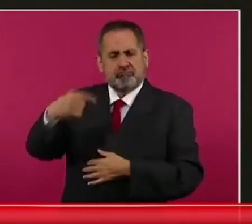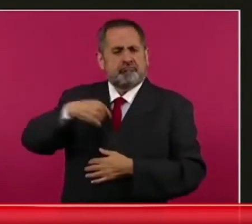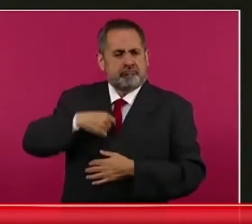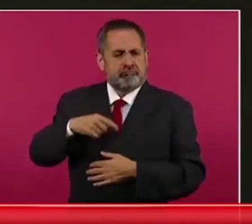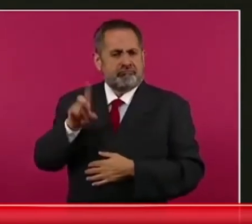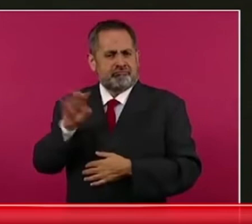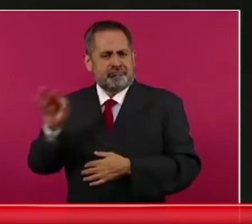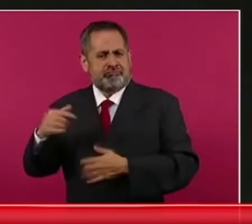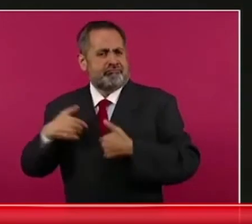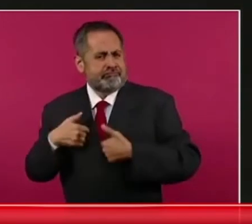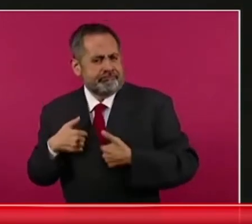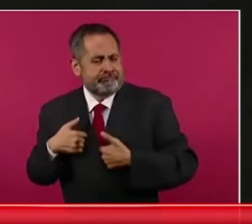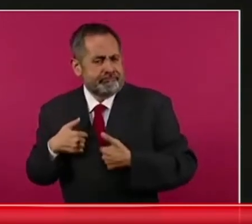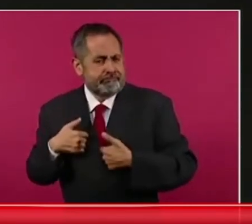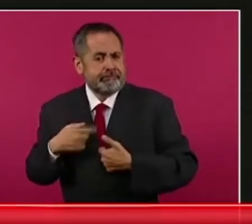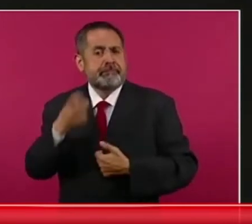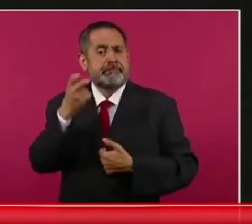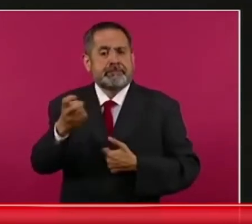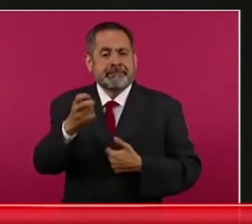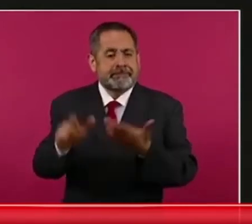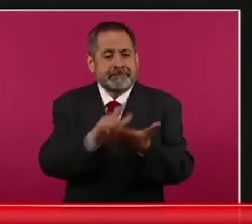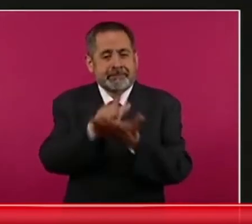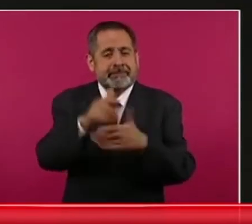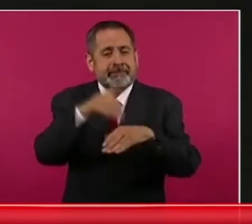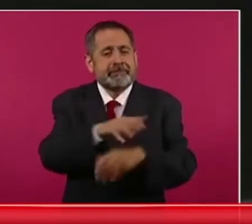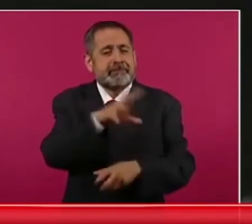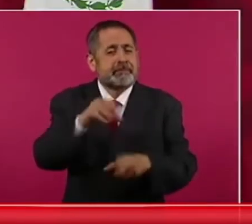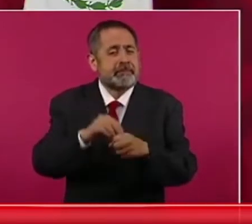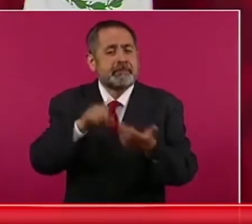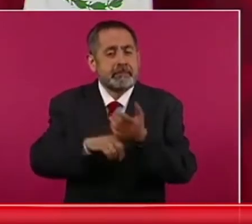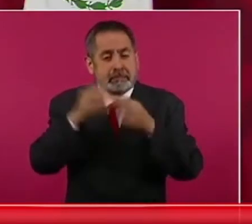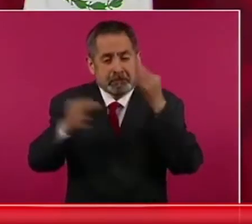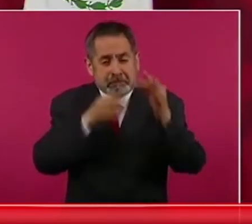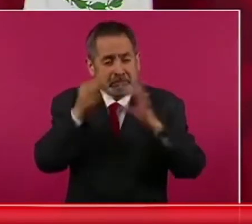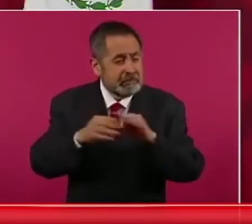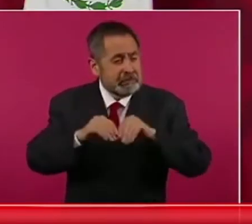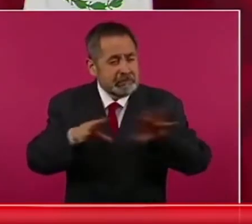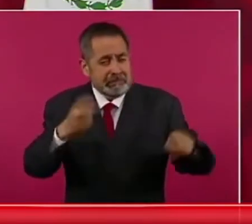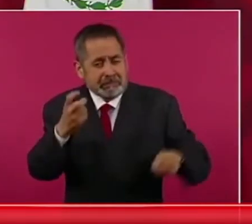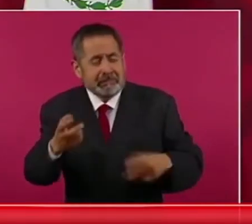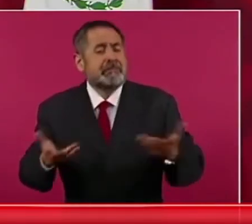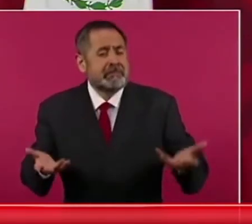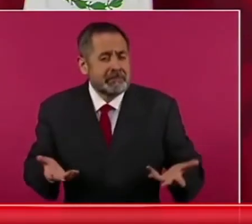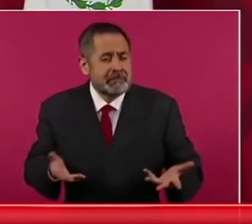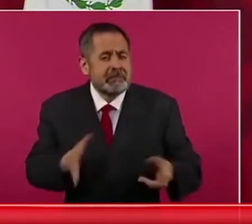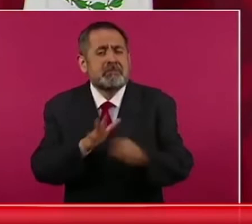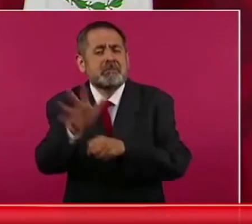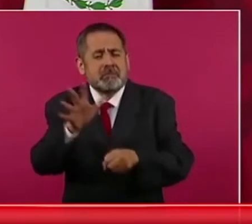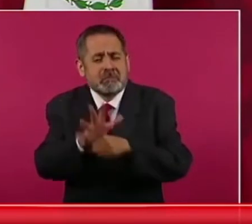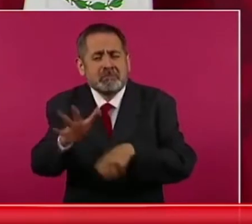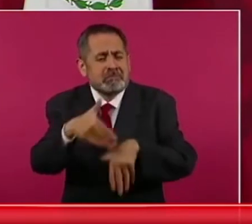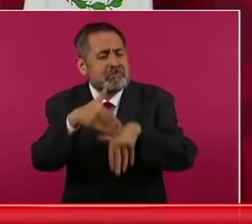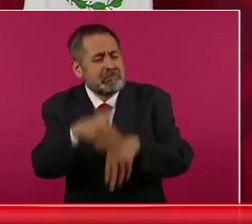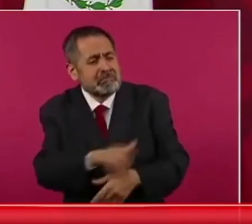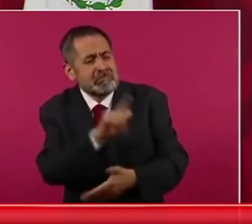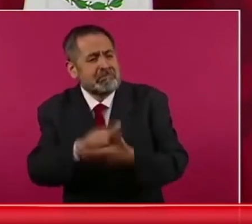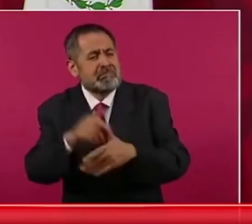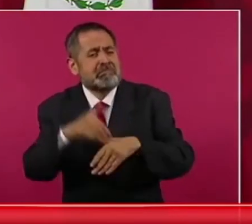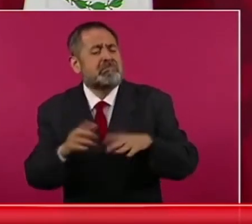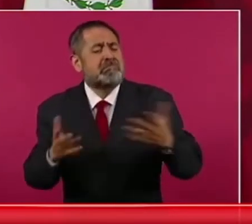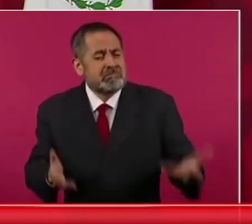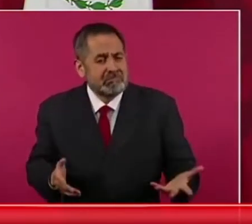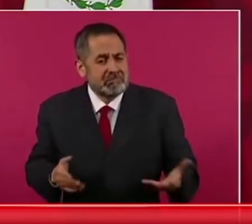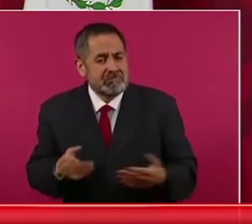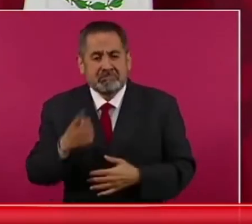Distrito Federal. Ese es el Estado de Derecho que pregonan. ¿Cuál Estado de Derecho puede haber si en México